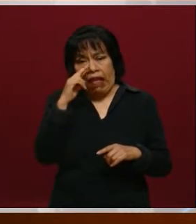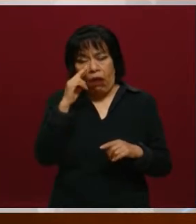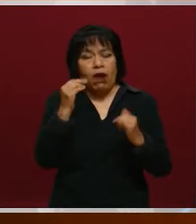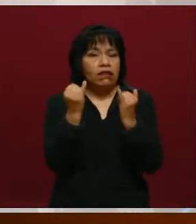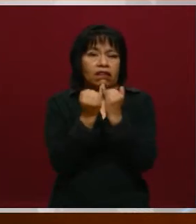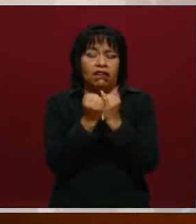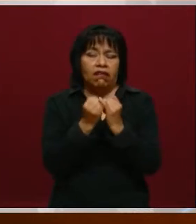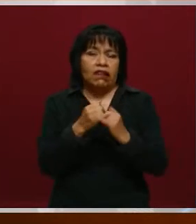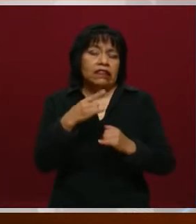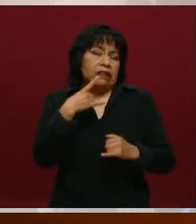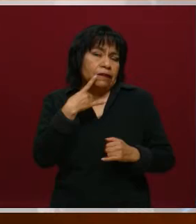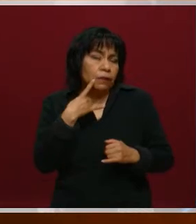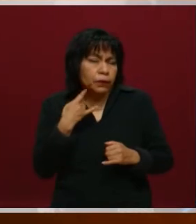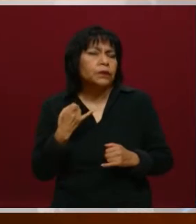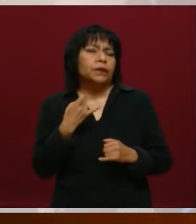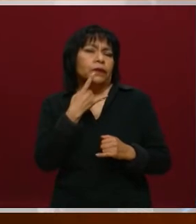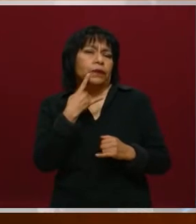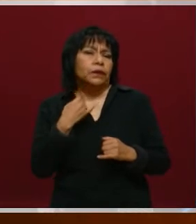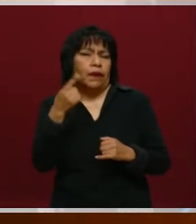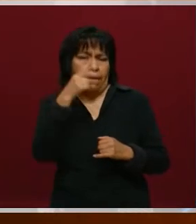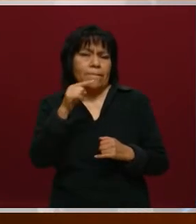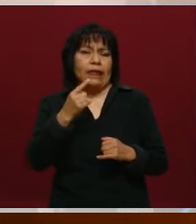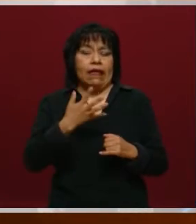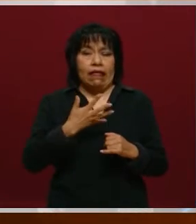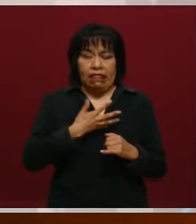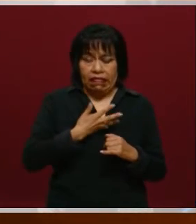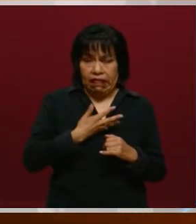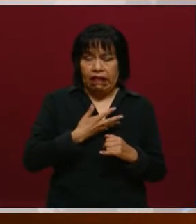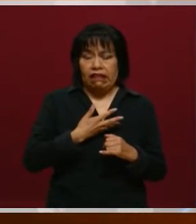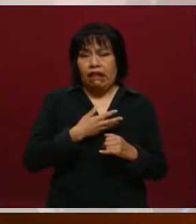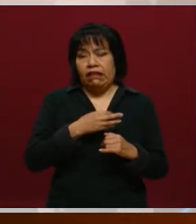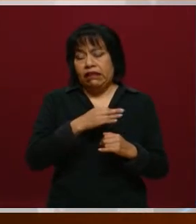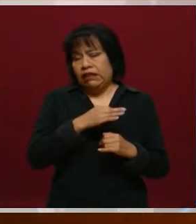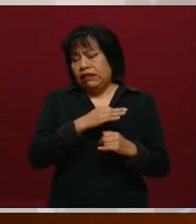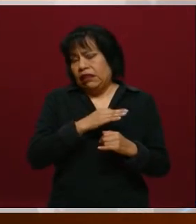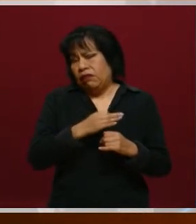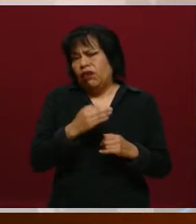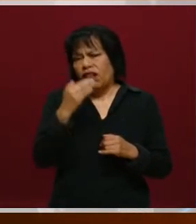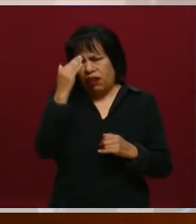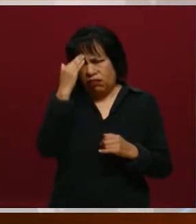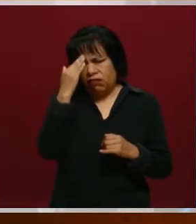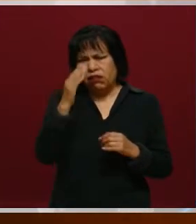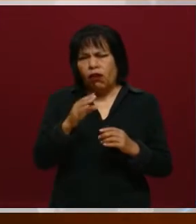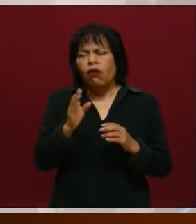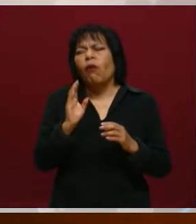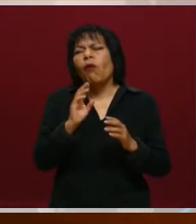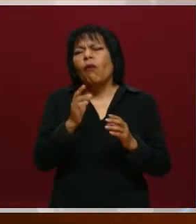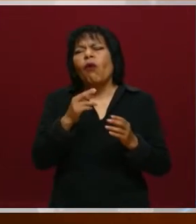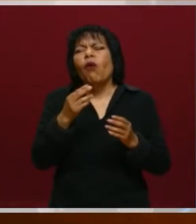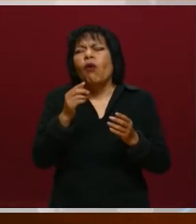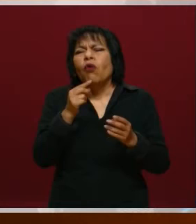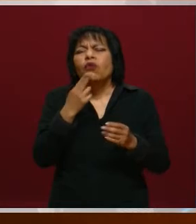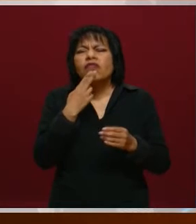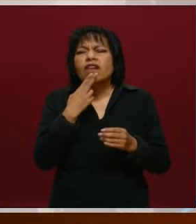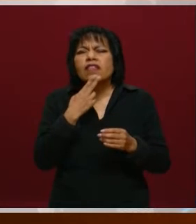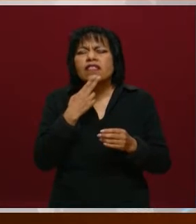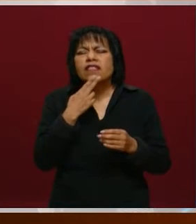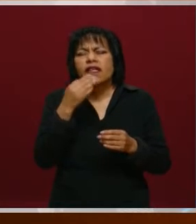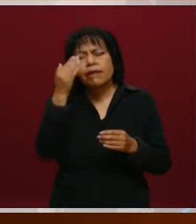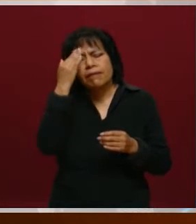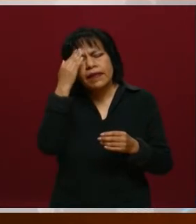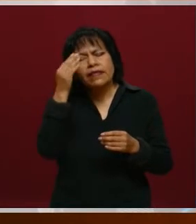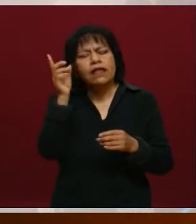hace precisamente para tener a la cartilla como una herramienta de la reflexión